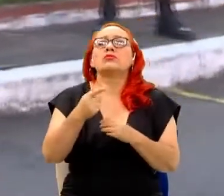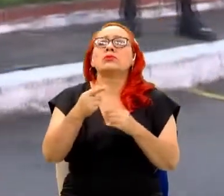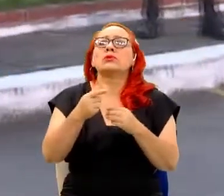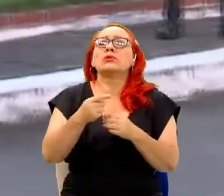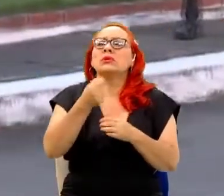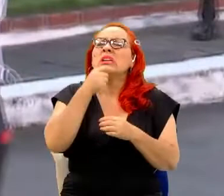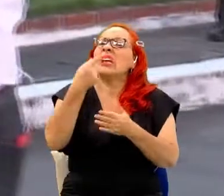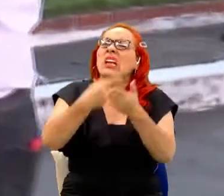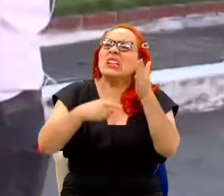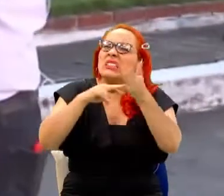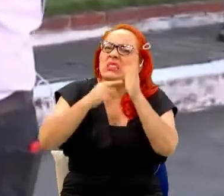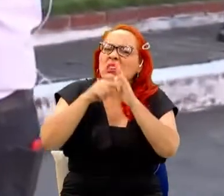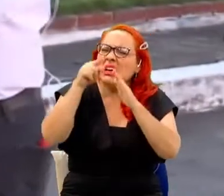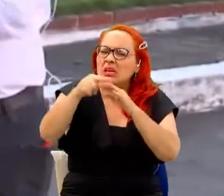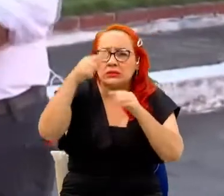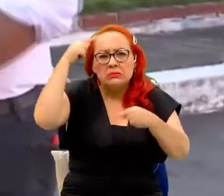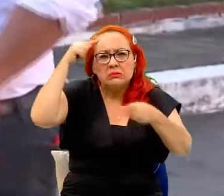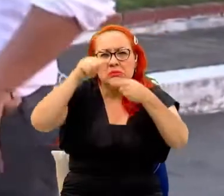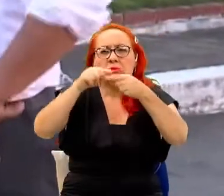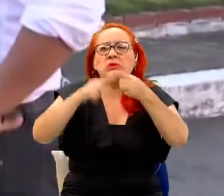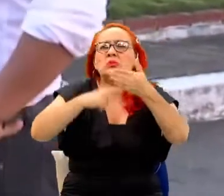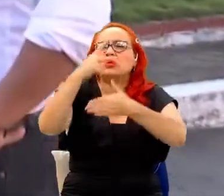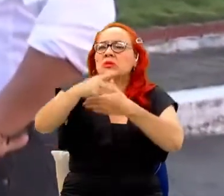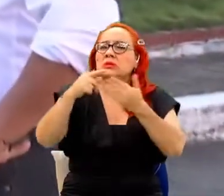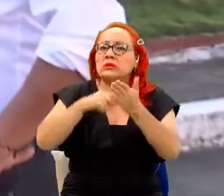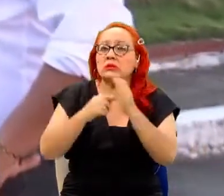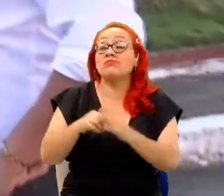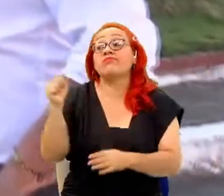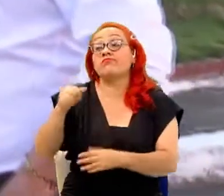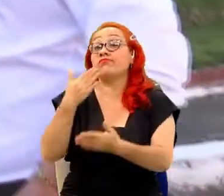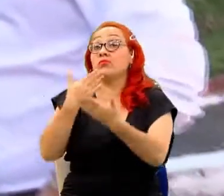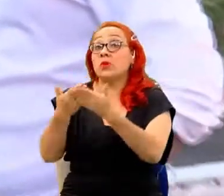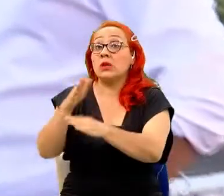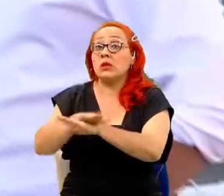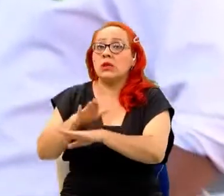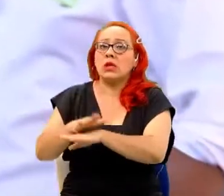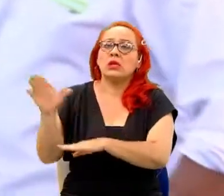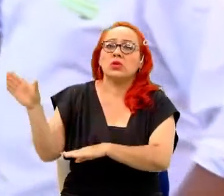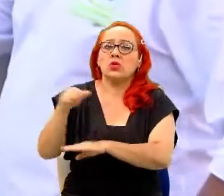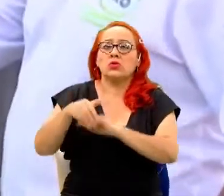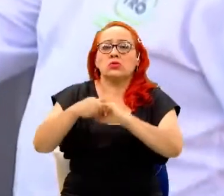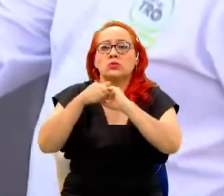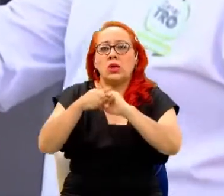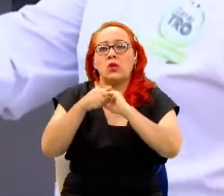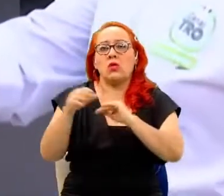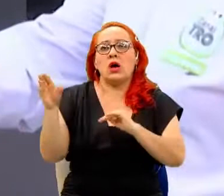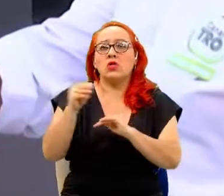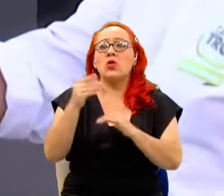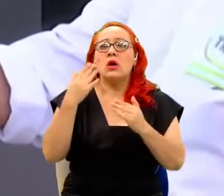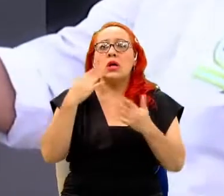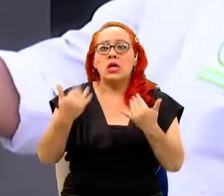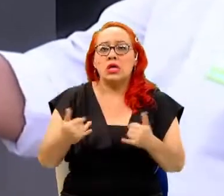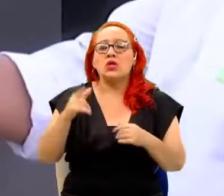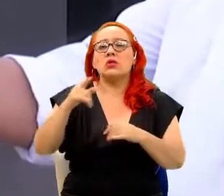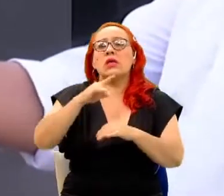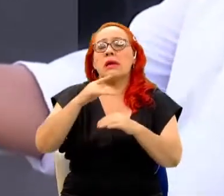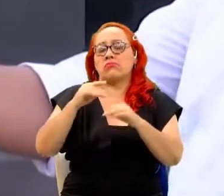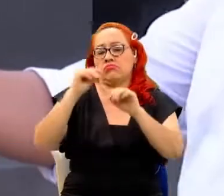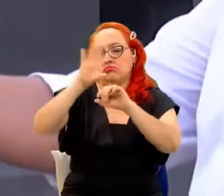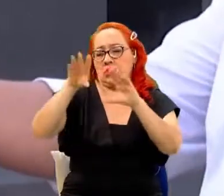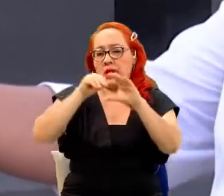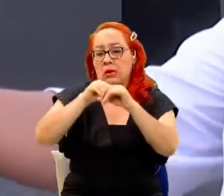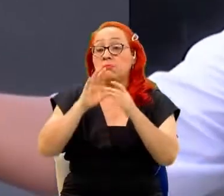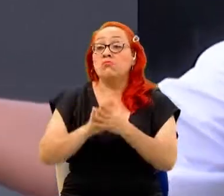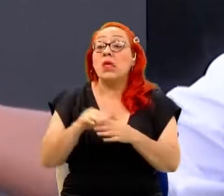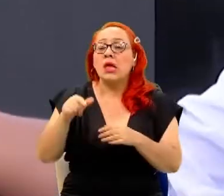noticias bueno en qué consiste este programa y cuando inicia buenas tardes un saludo especial para todos los televidentes de oriente' noticias de nuestro canal tro esta es una